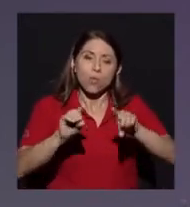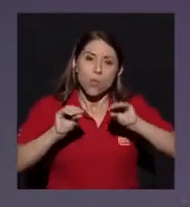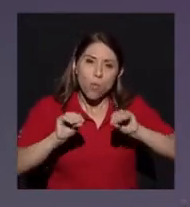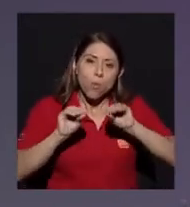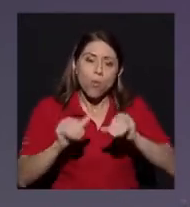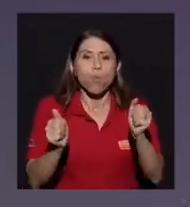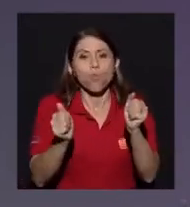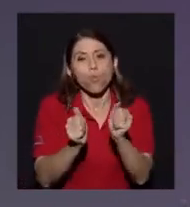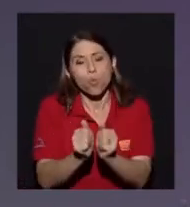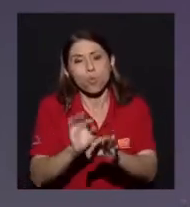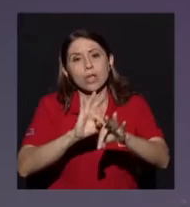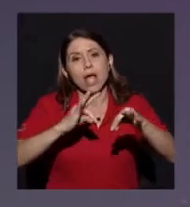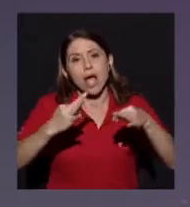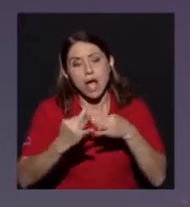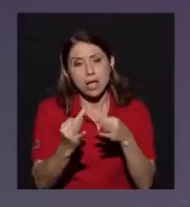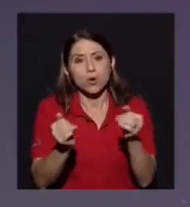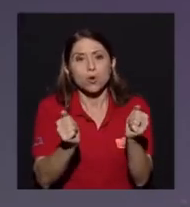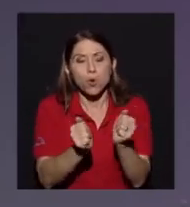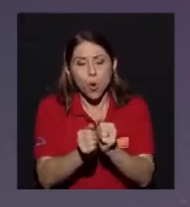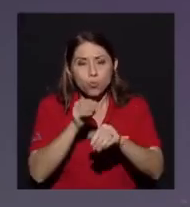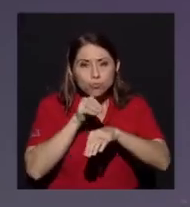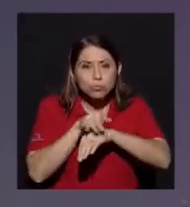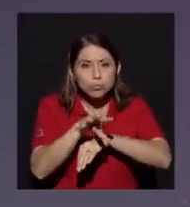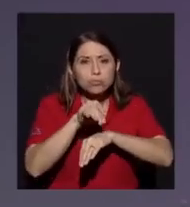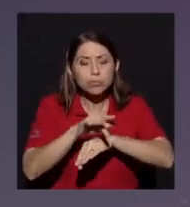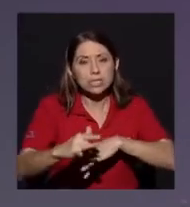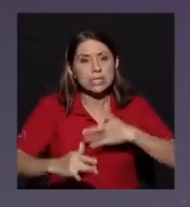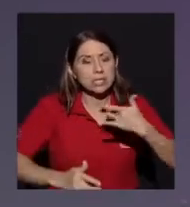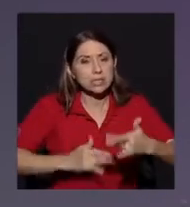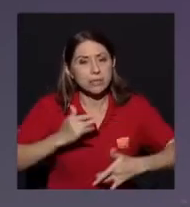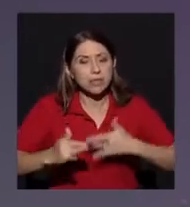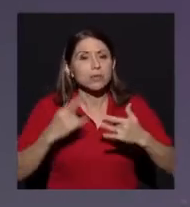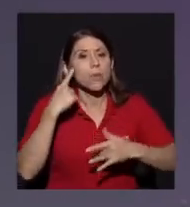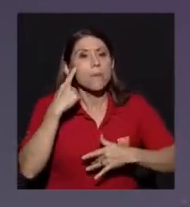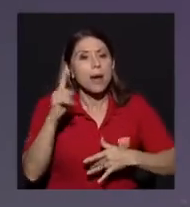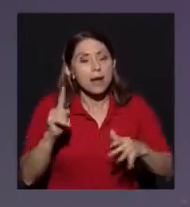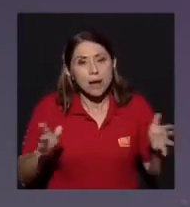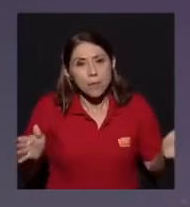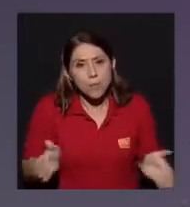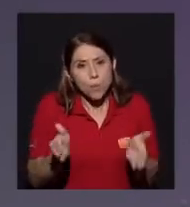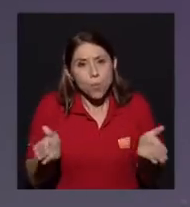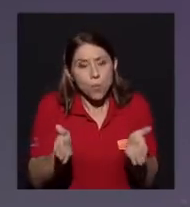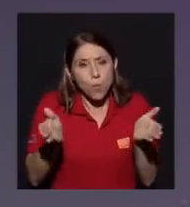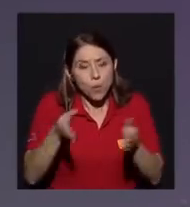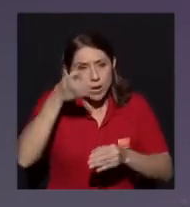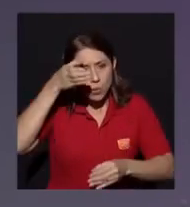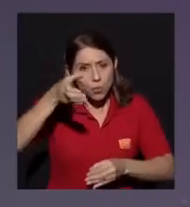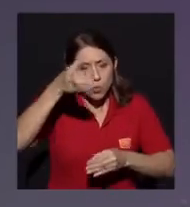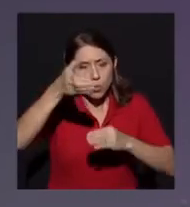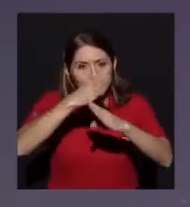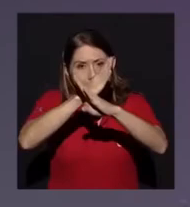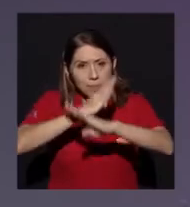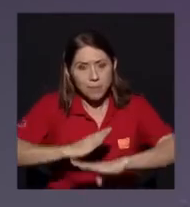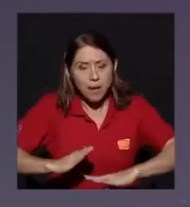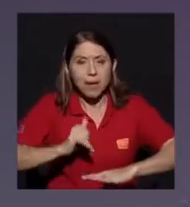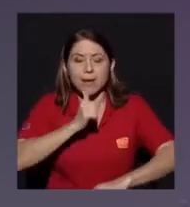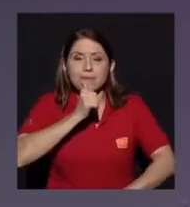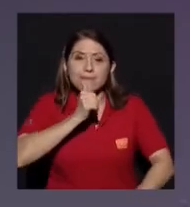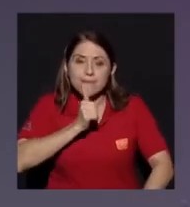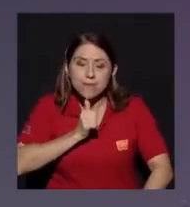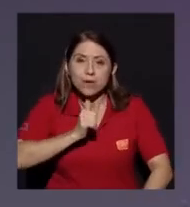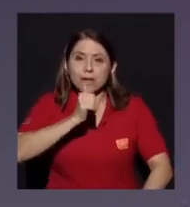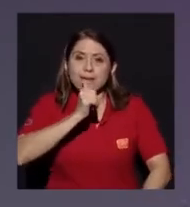talleres de sensibilización etcétera para precisamente promover esa cultura de paz esa cultura de tolerancia